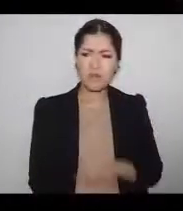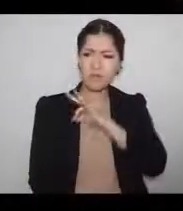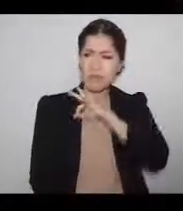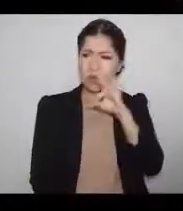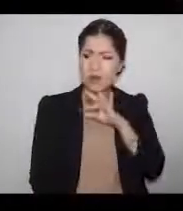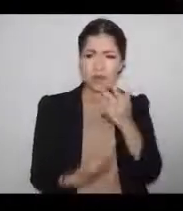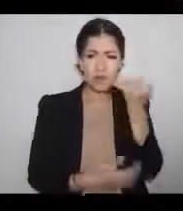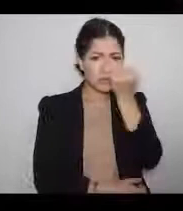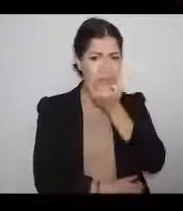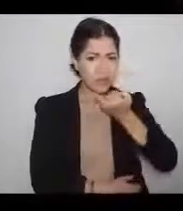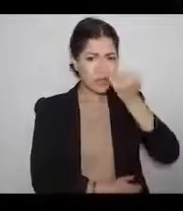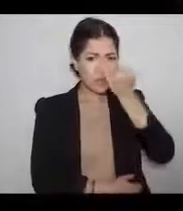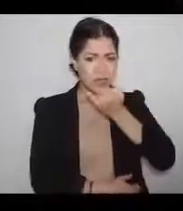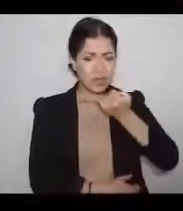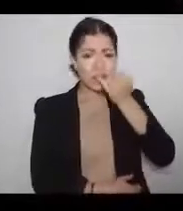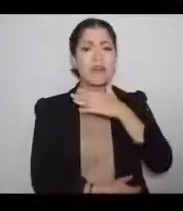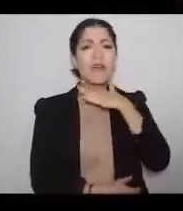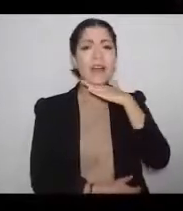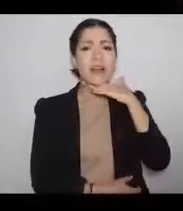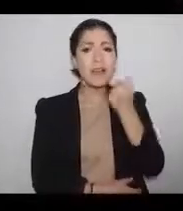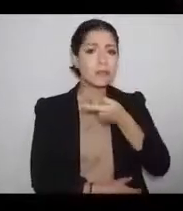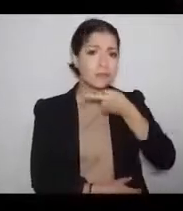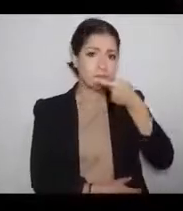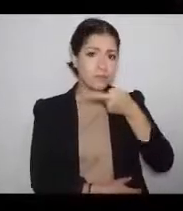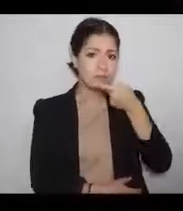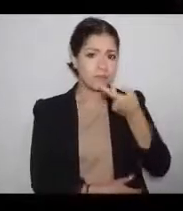en alemán? ¡No hables alemán!